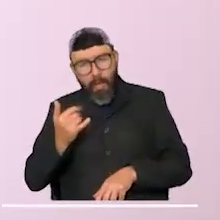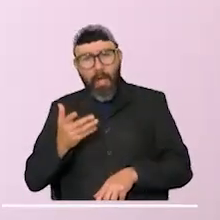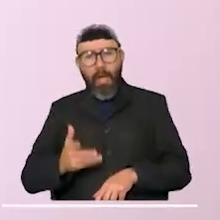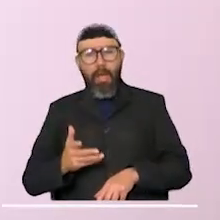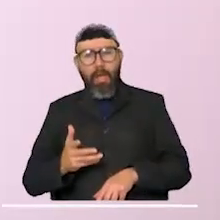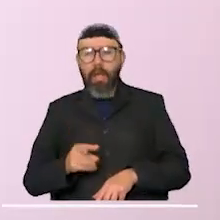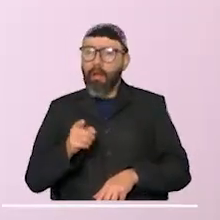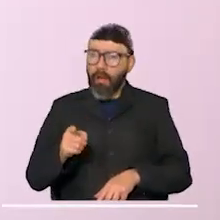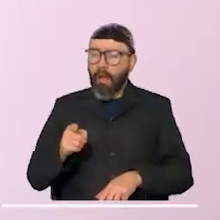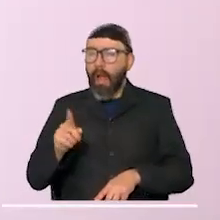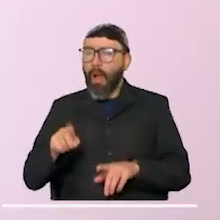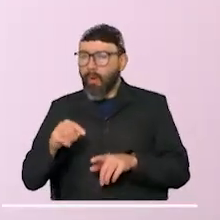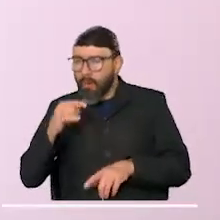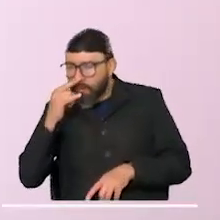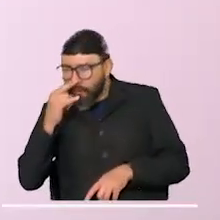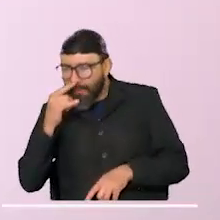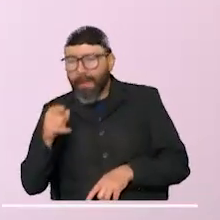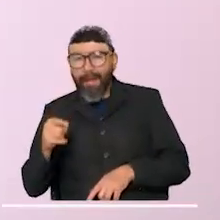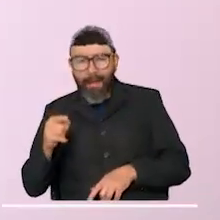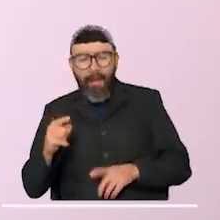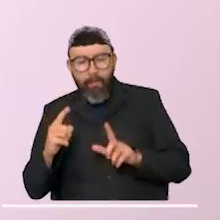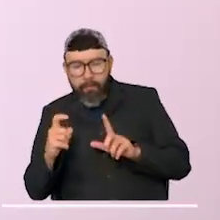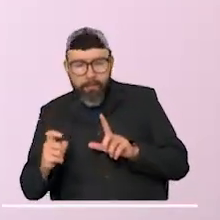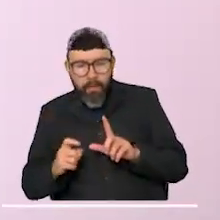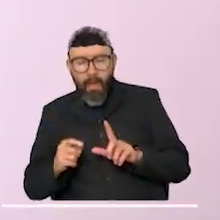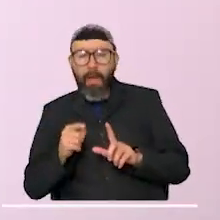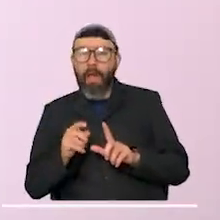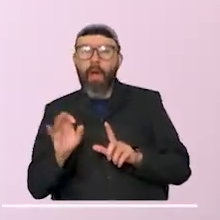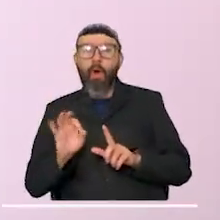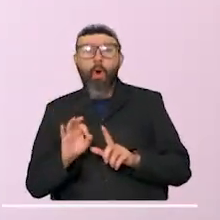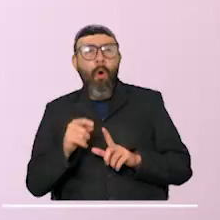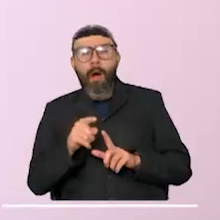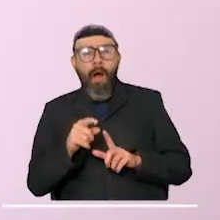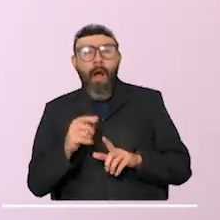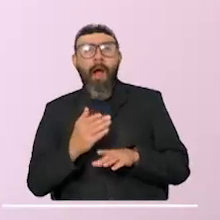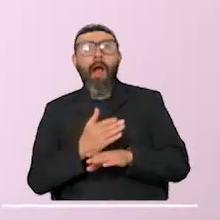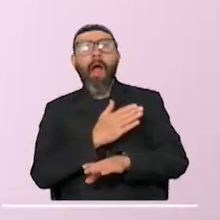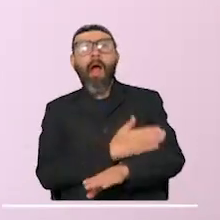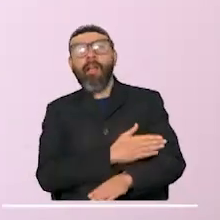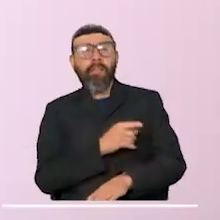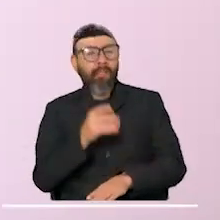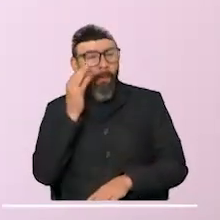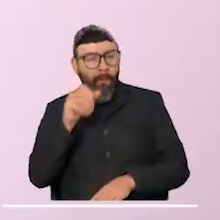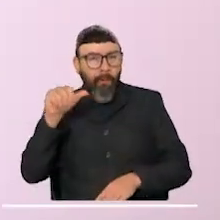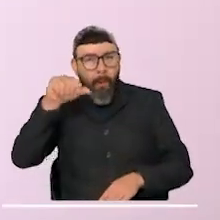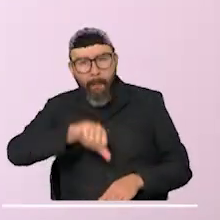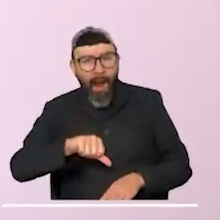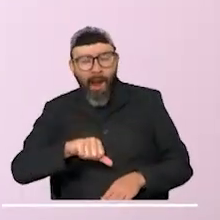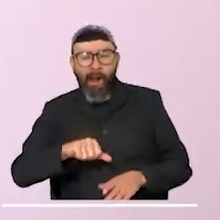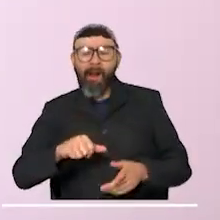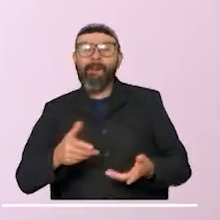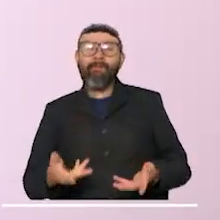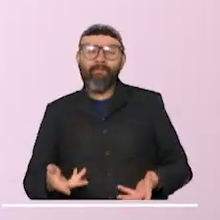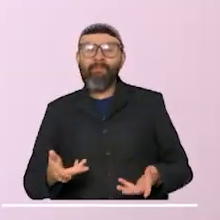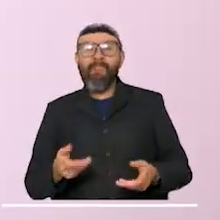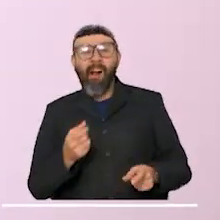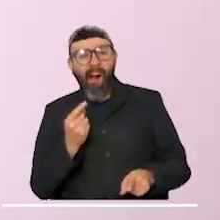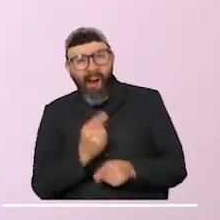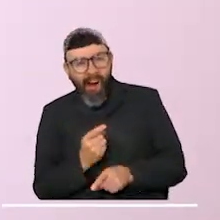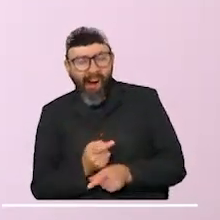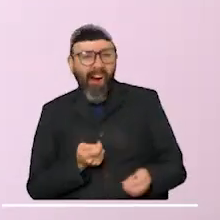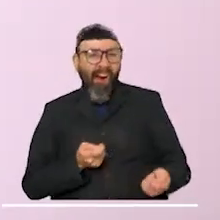con ciertos aromas o con perfumes o porque se está haciendo una manipulación previa de pronto inadecuada como decíamos desde la parte entonces